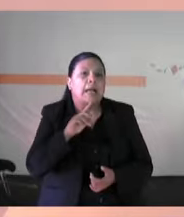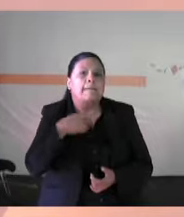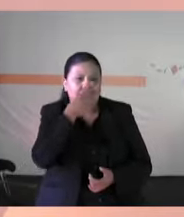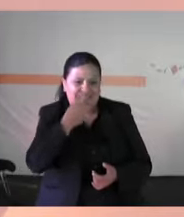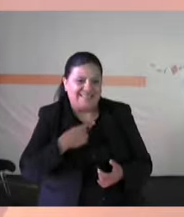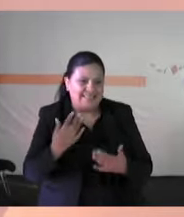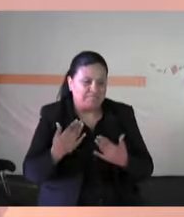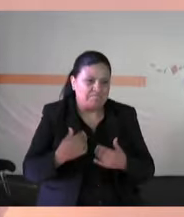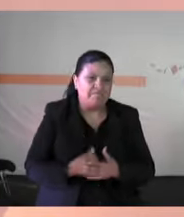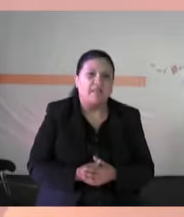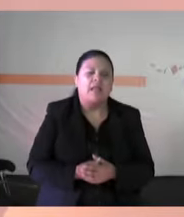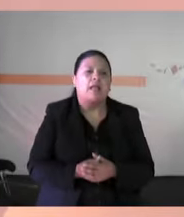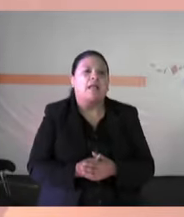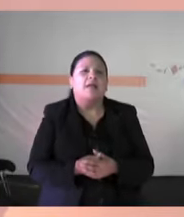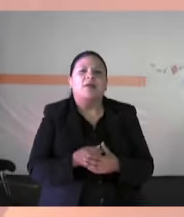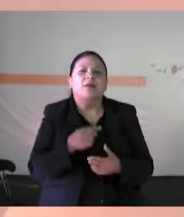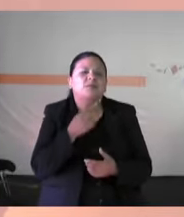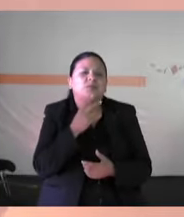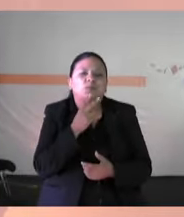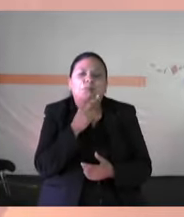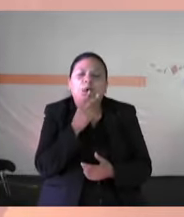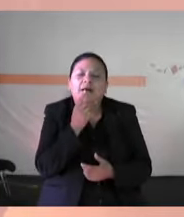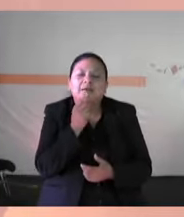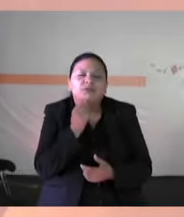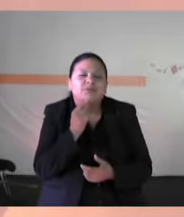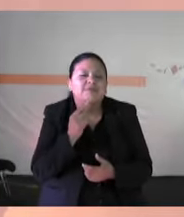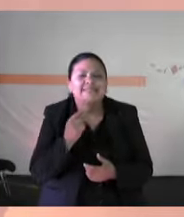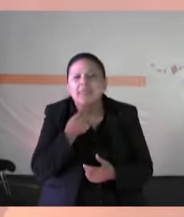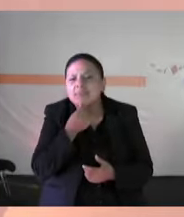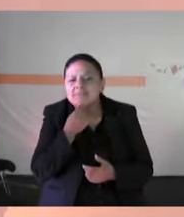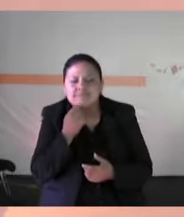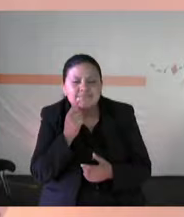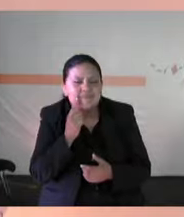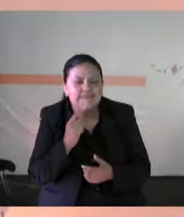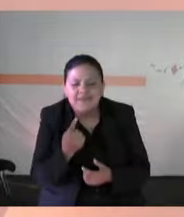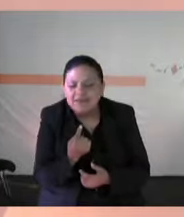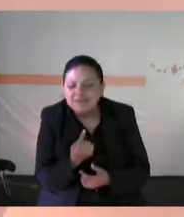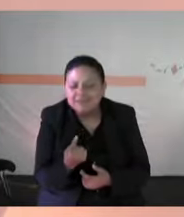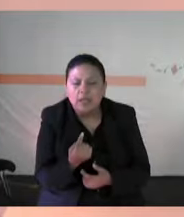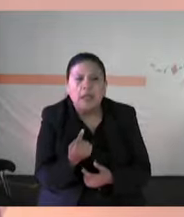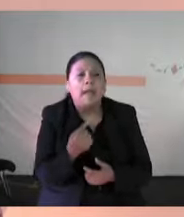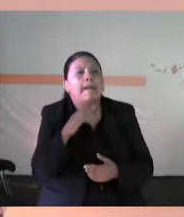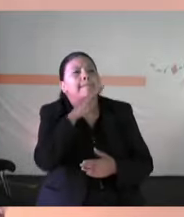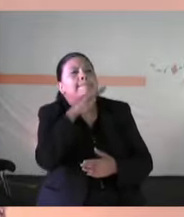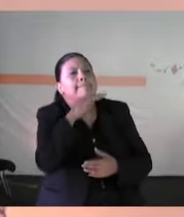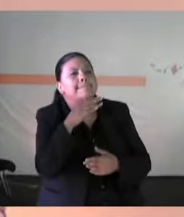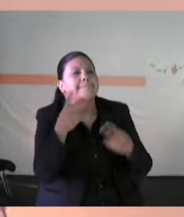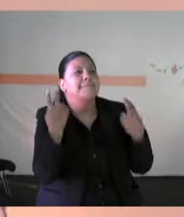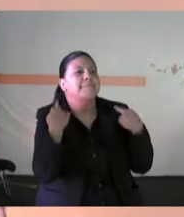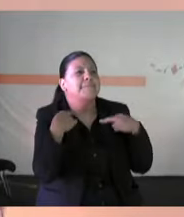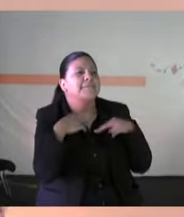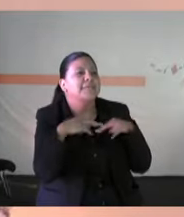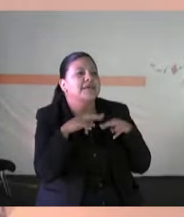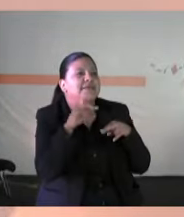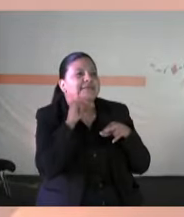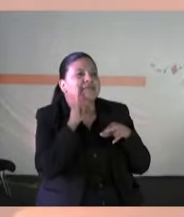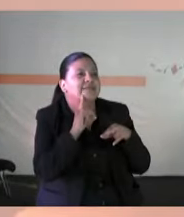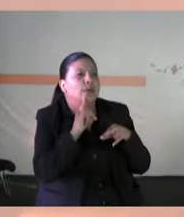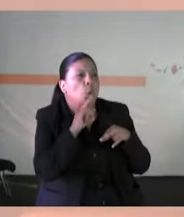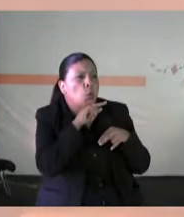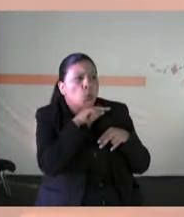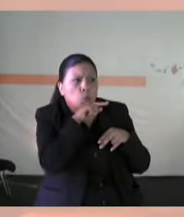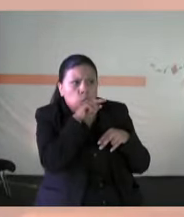dice, con esa vocecita además, con ese acento, me dice, maestra, ¿usted escribió